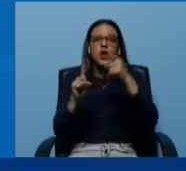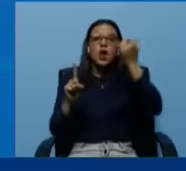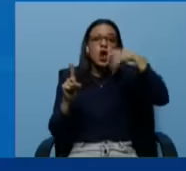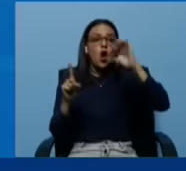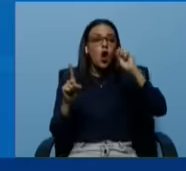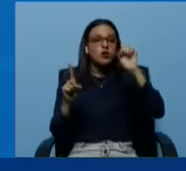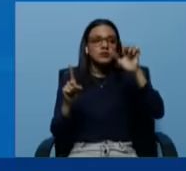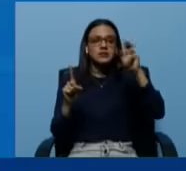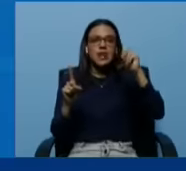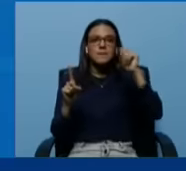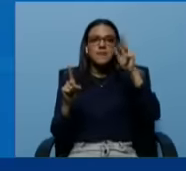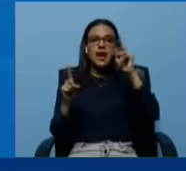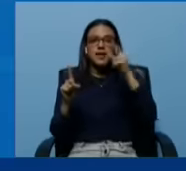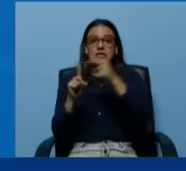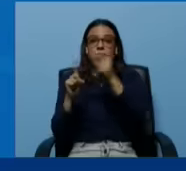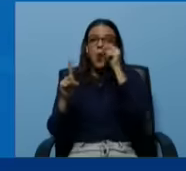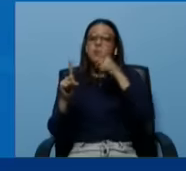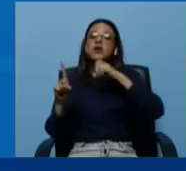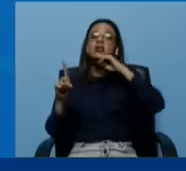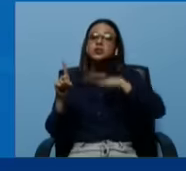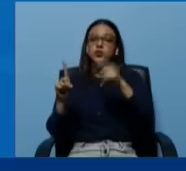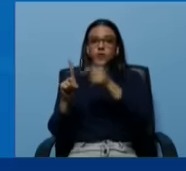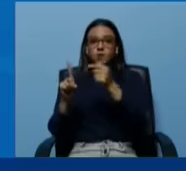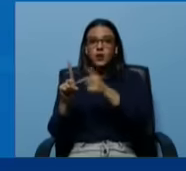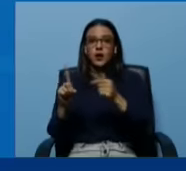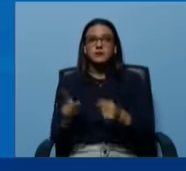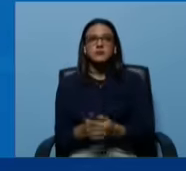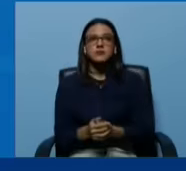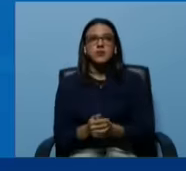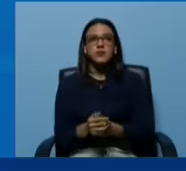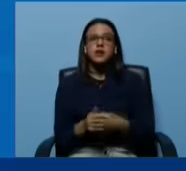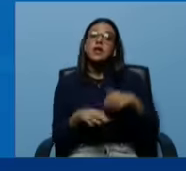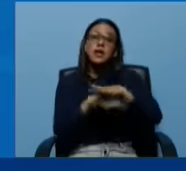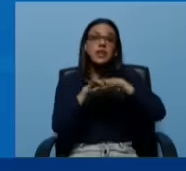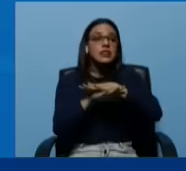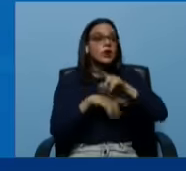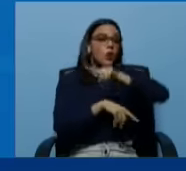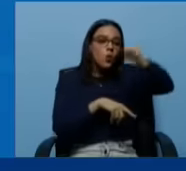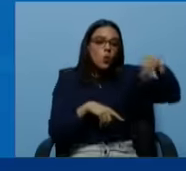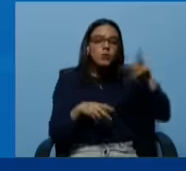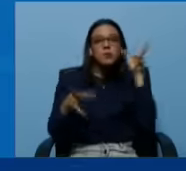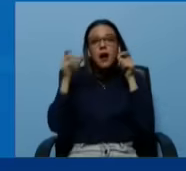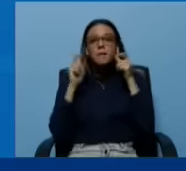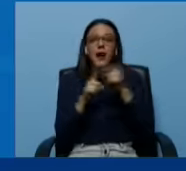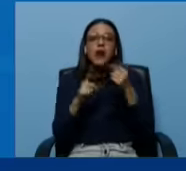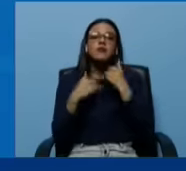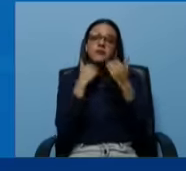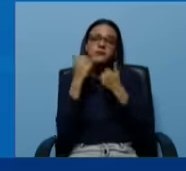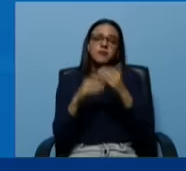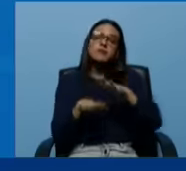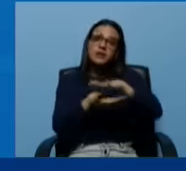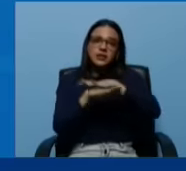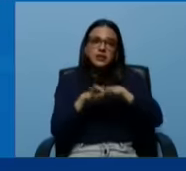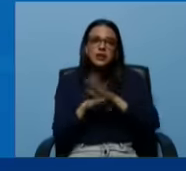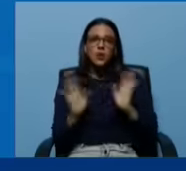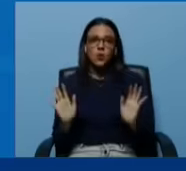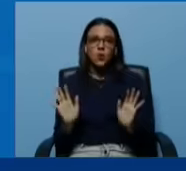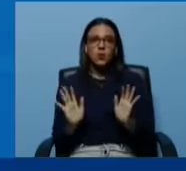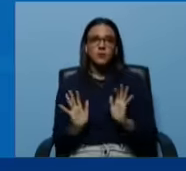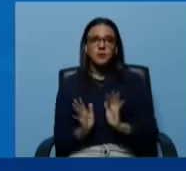español. Perro de caza del imperialismo, con el perdón de los perros de caza, que son animales nobles e